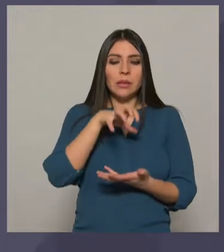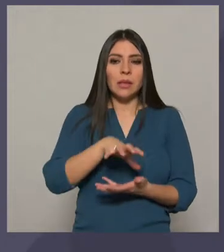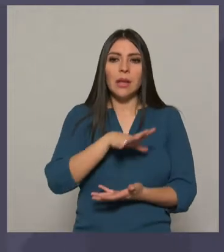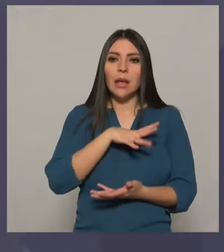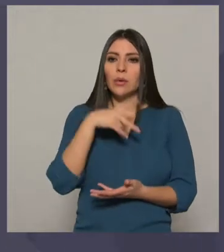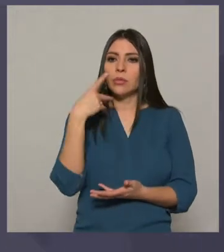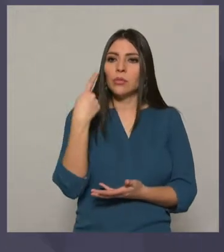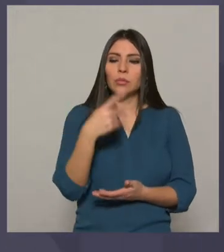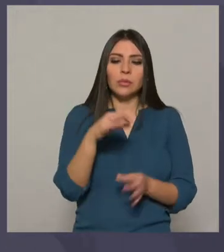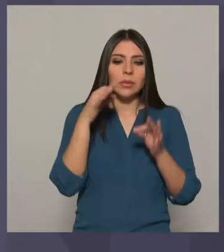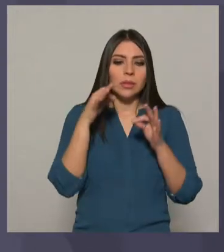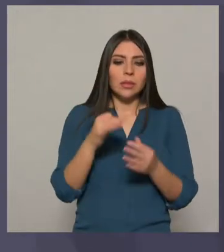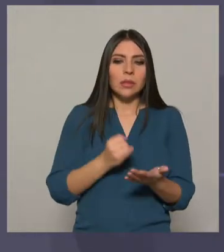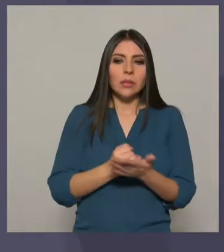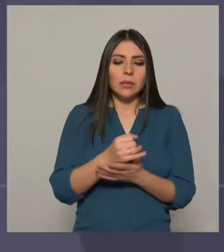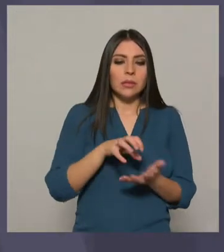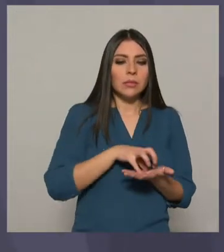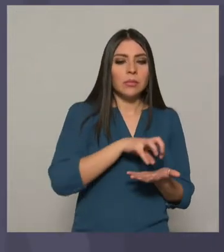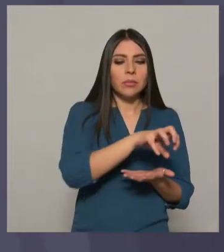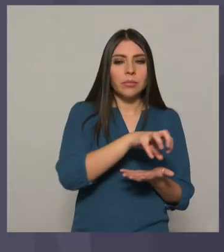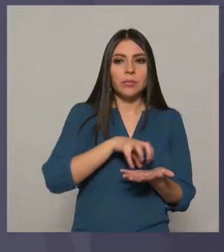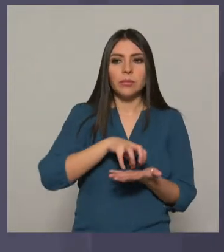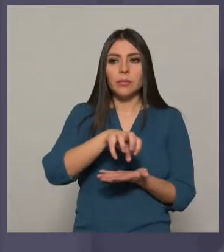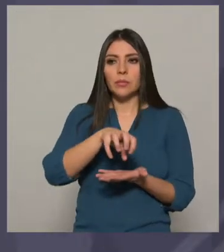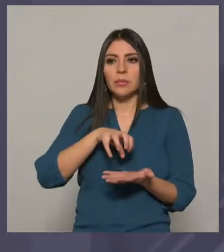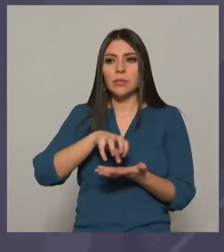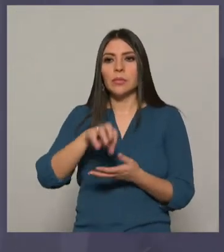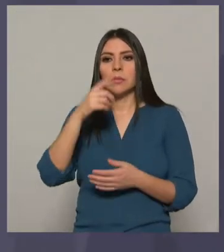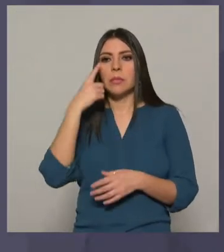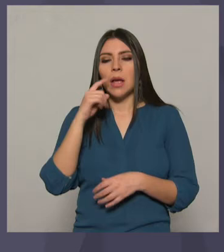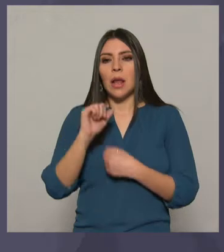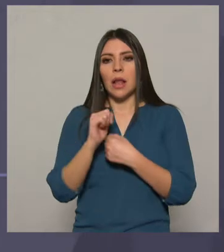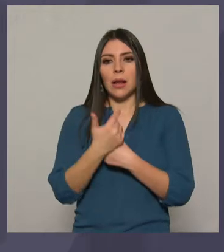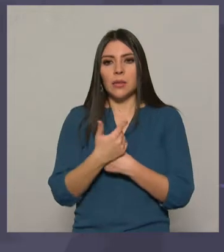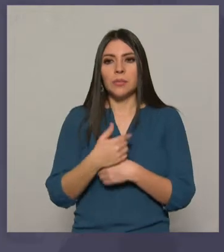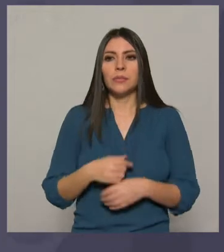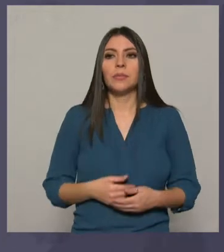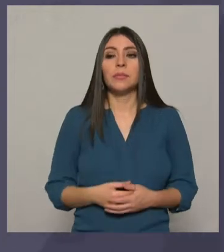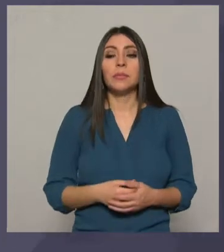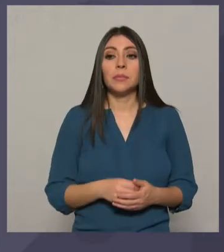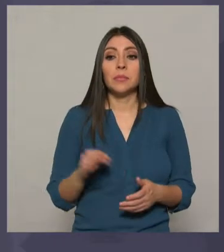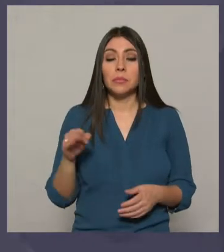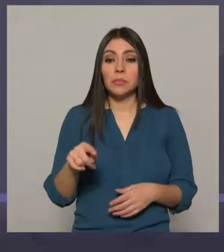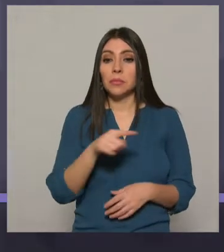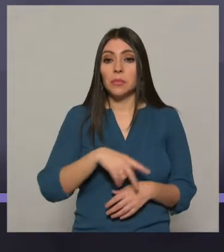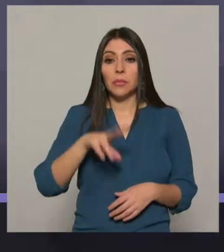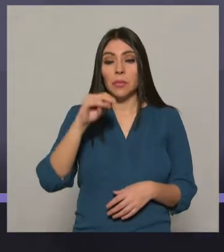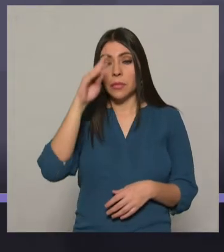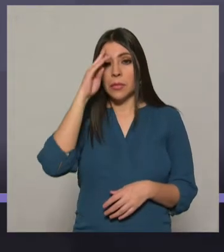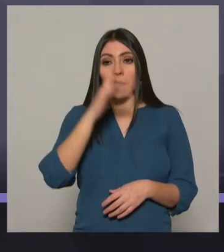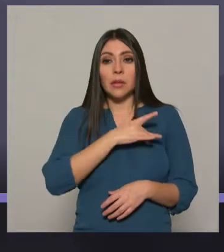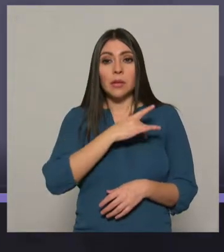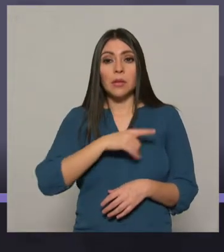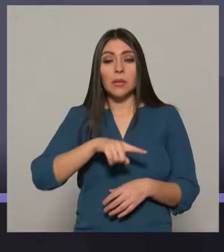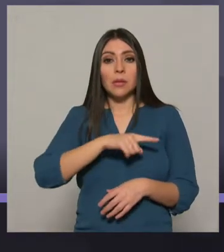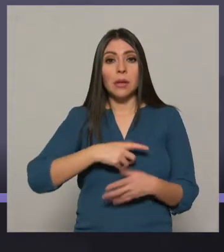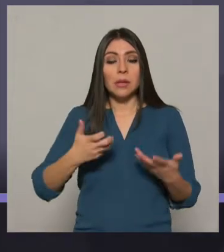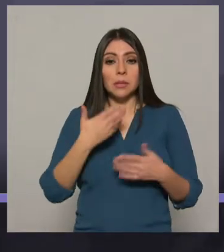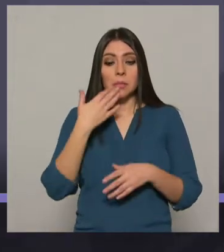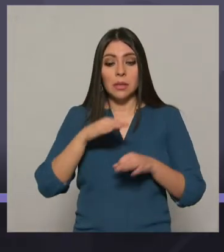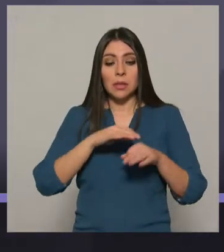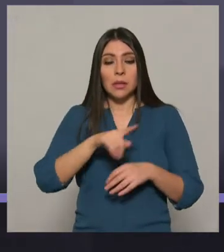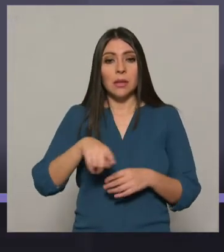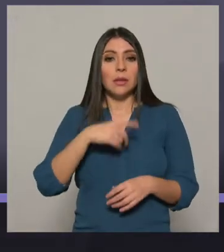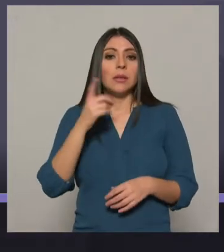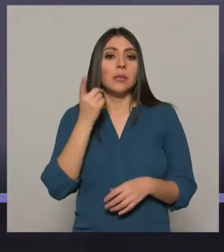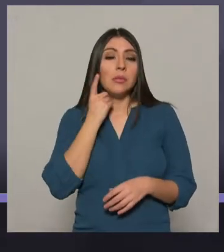destinado para un determinado recurso o para una determinada adquisición. En esa medida, si no somos flexibles como legisladores y no nos damos